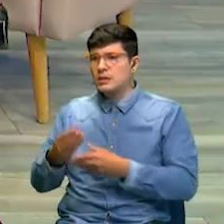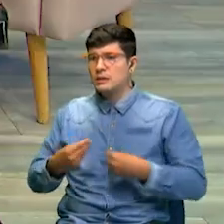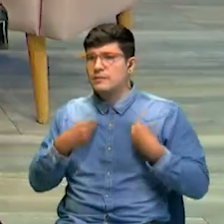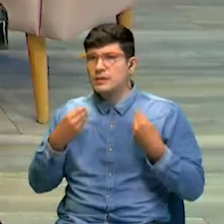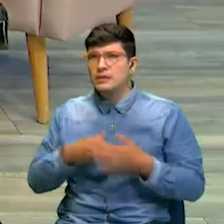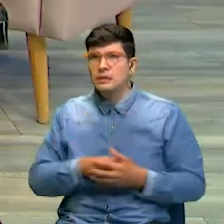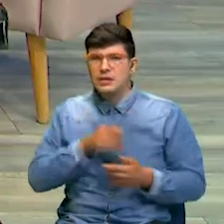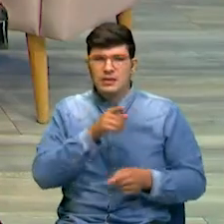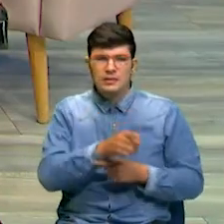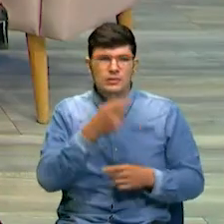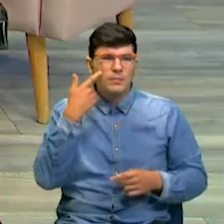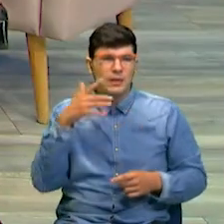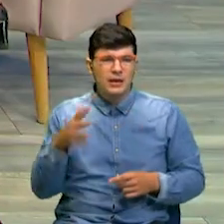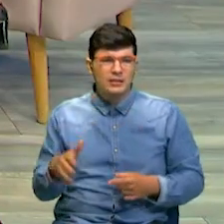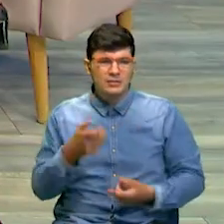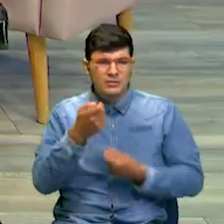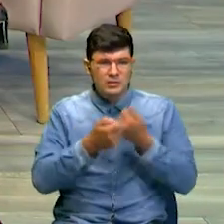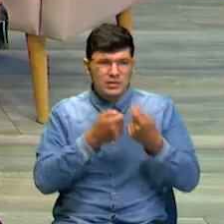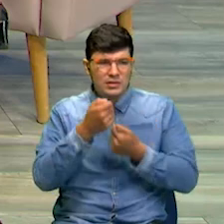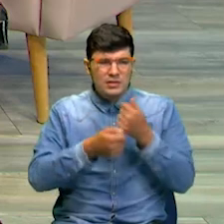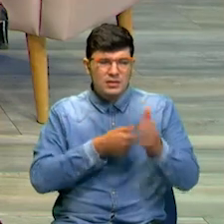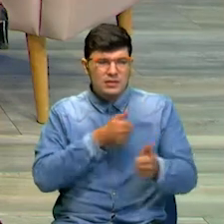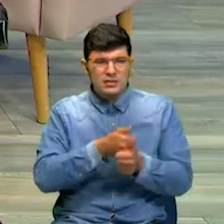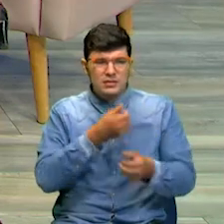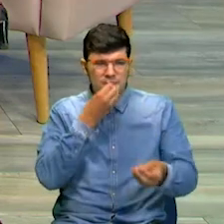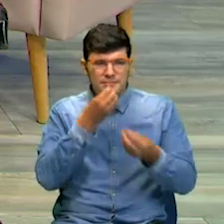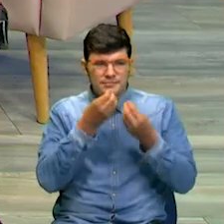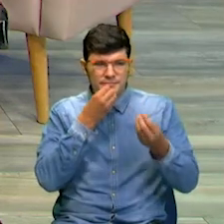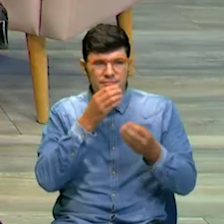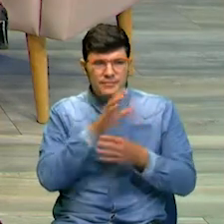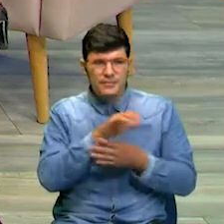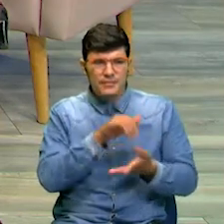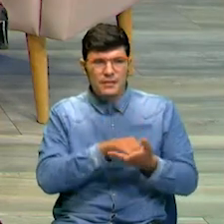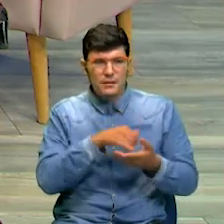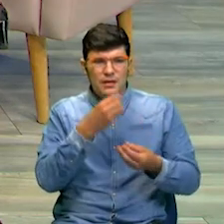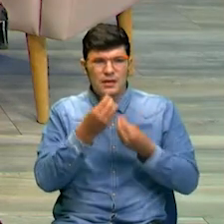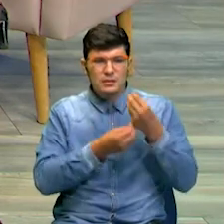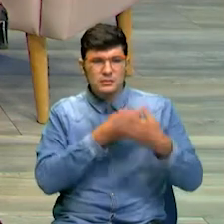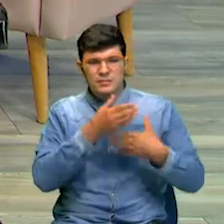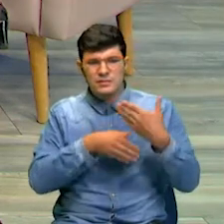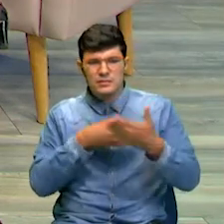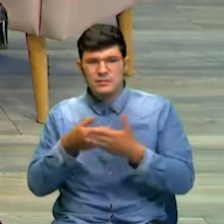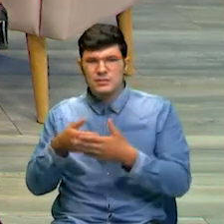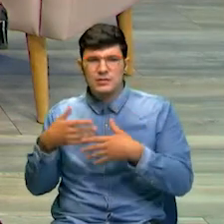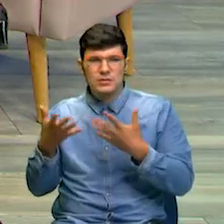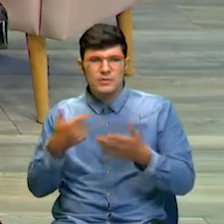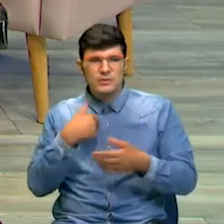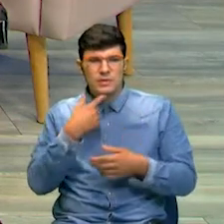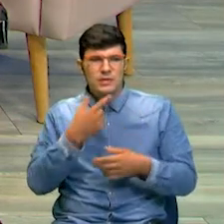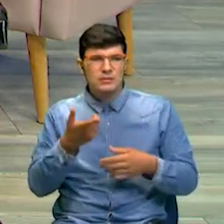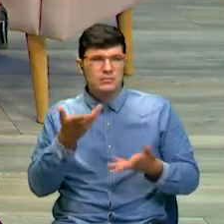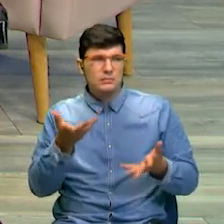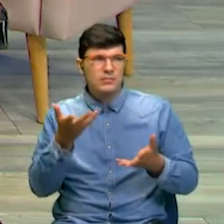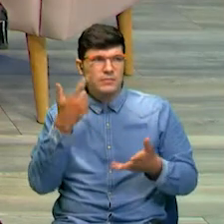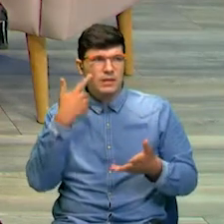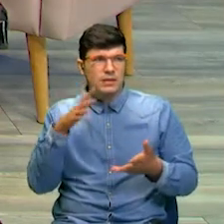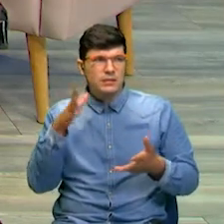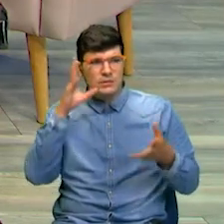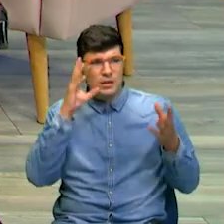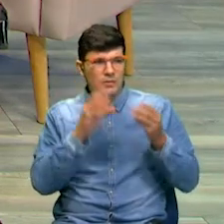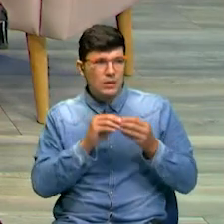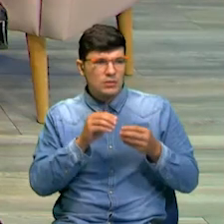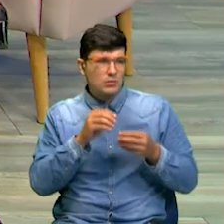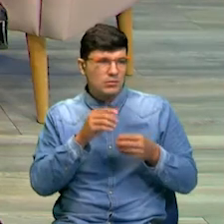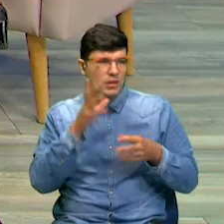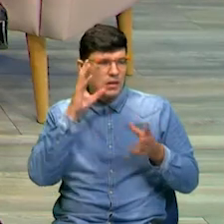que fuera una negociación de alimentos llevada de forma, ¿cómo decirlo?, informal, en acuerdo, sí. En